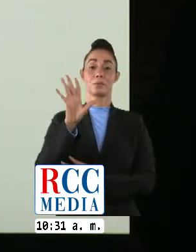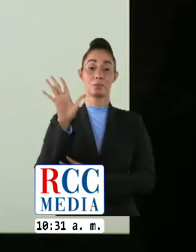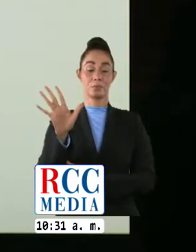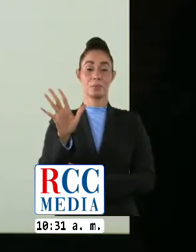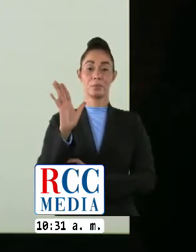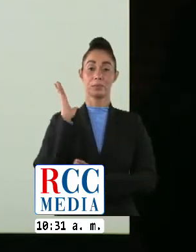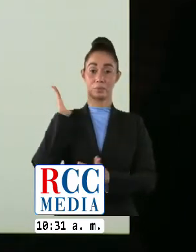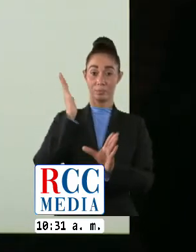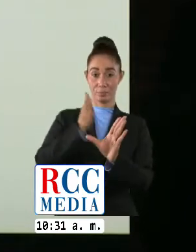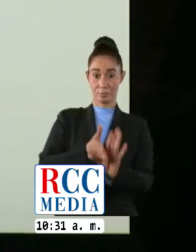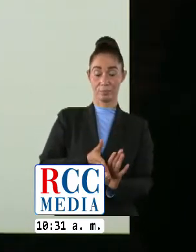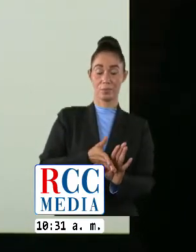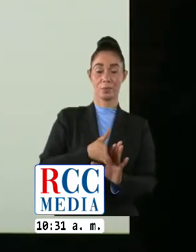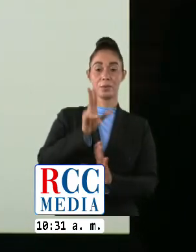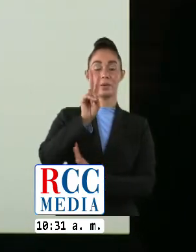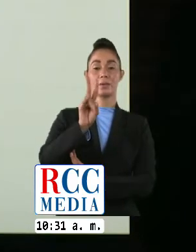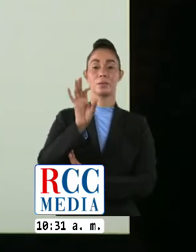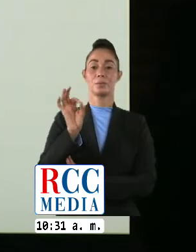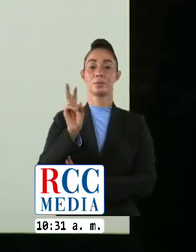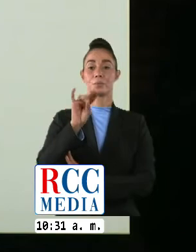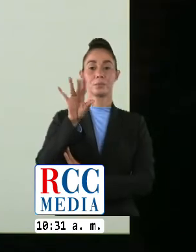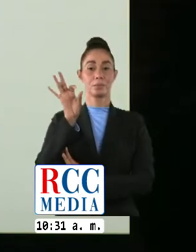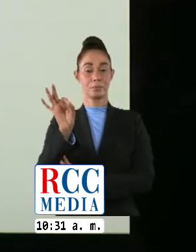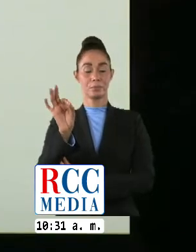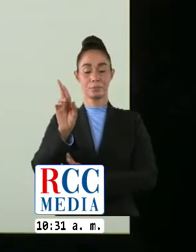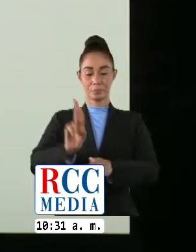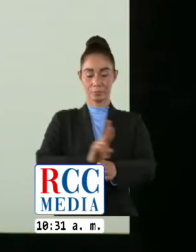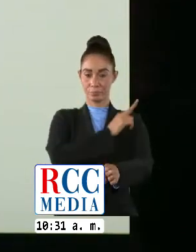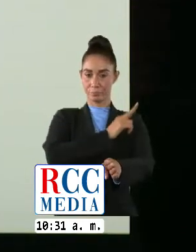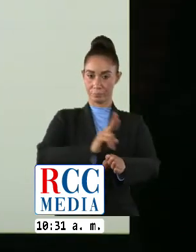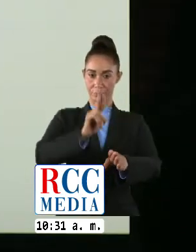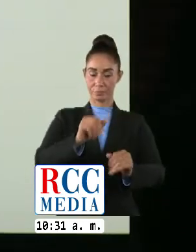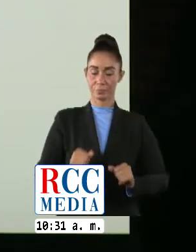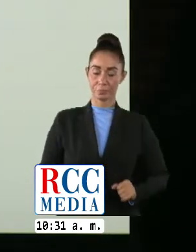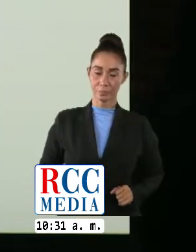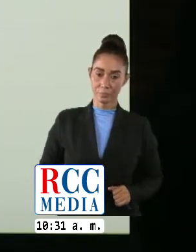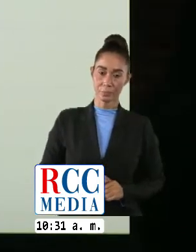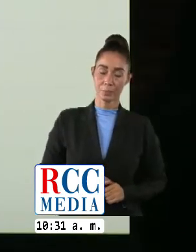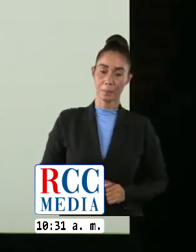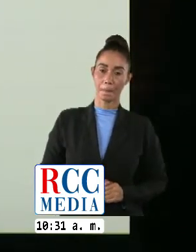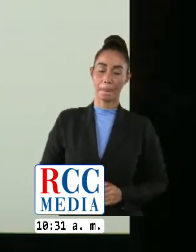2.45 en Bonao y 2.29 en La Romana.